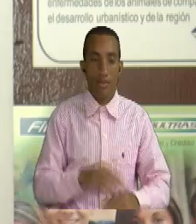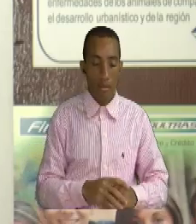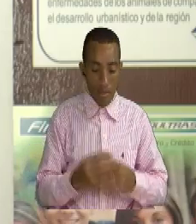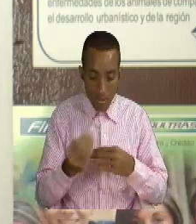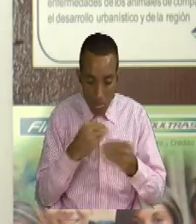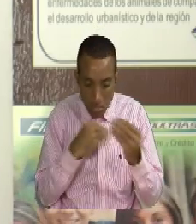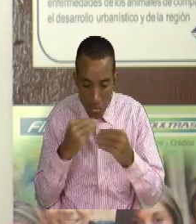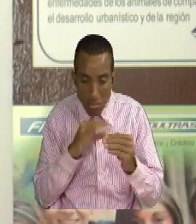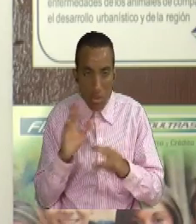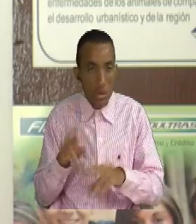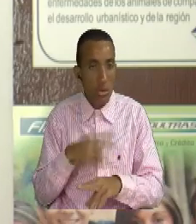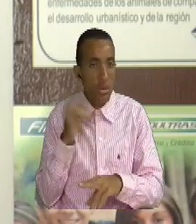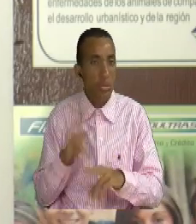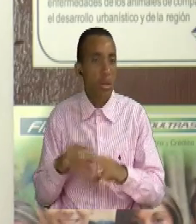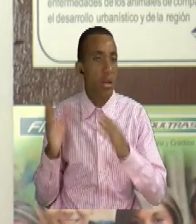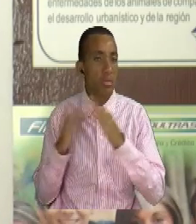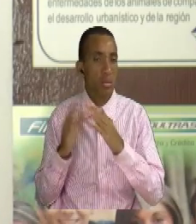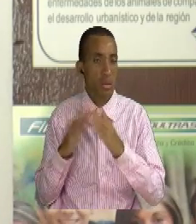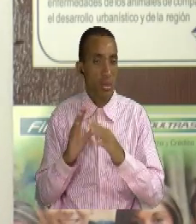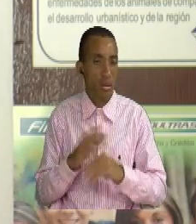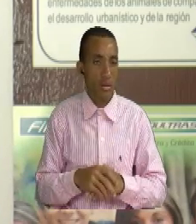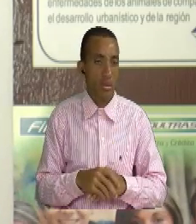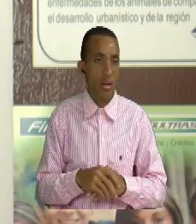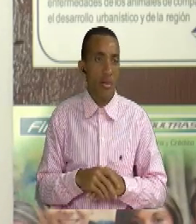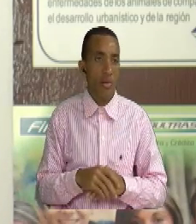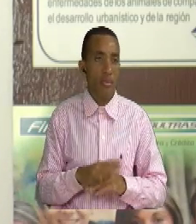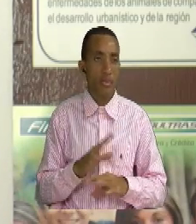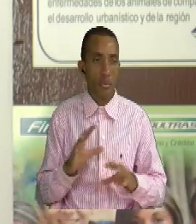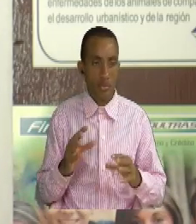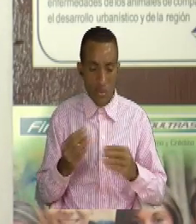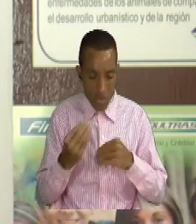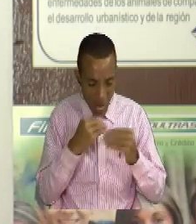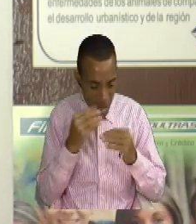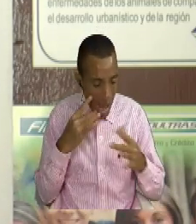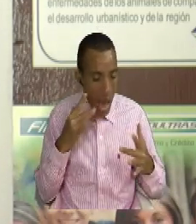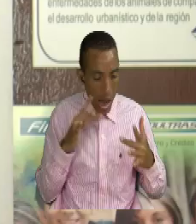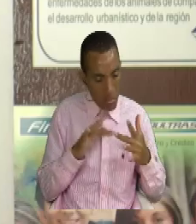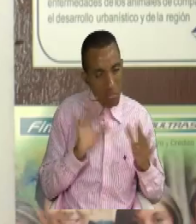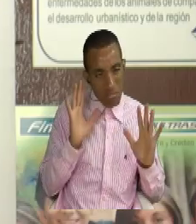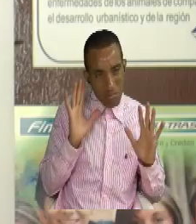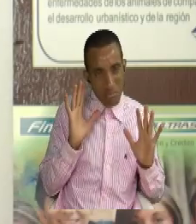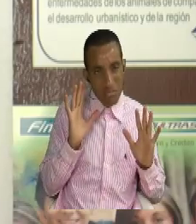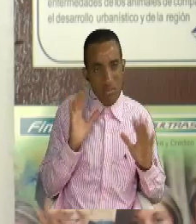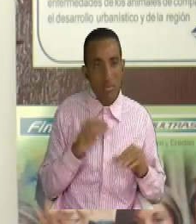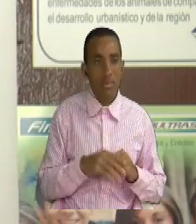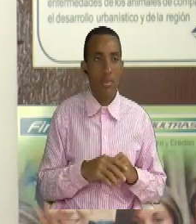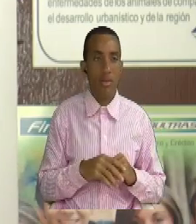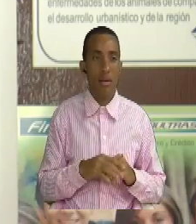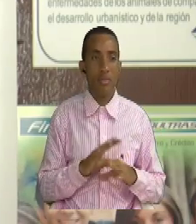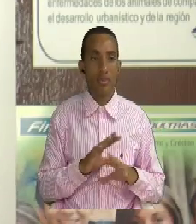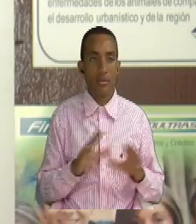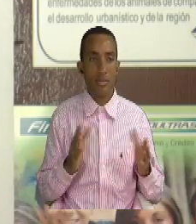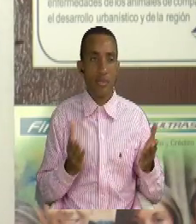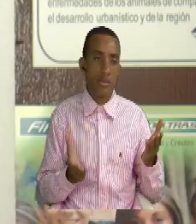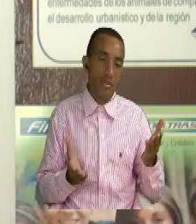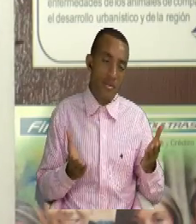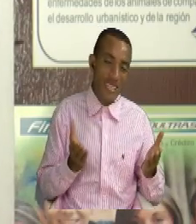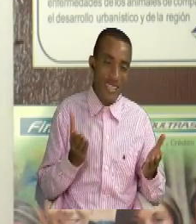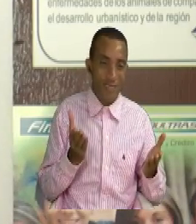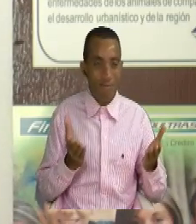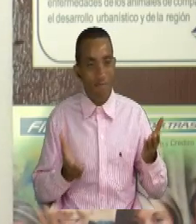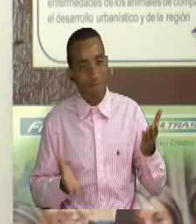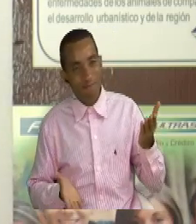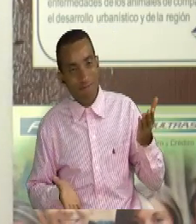casero no tampoco es el indicado correctamente para las mascotas, porque quedarían desbalanceados. Entonces,